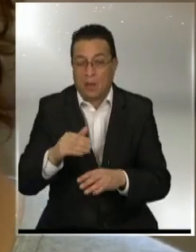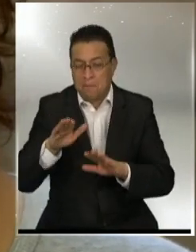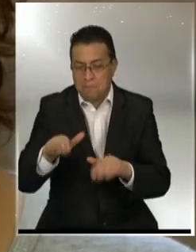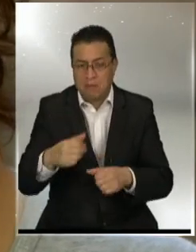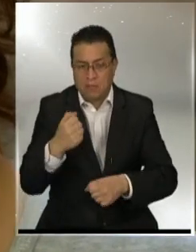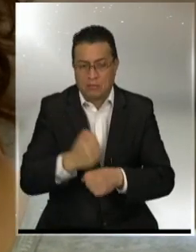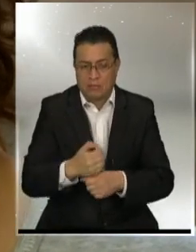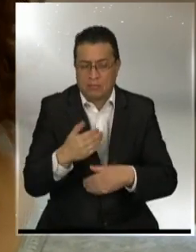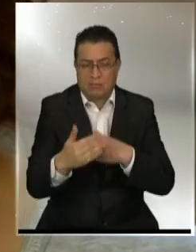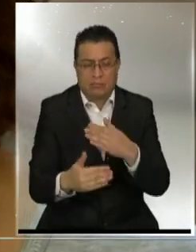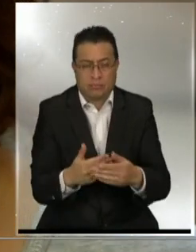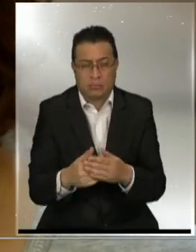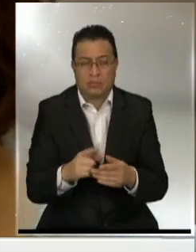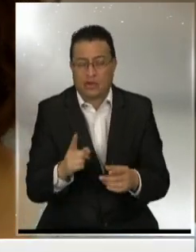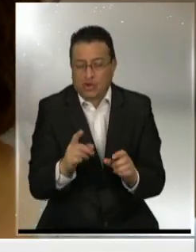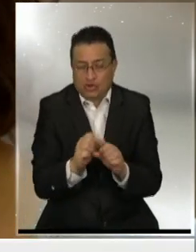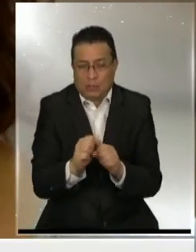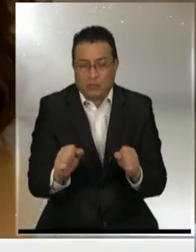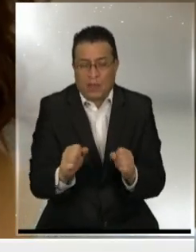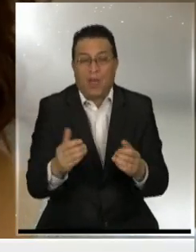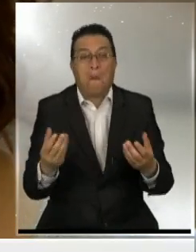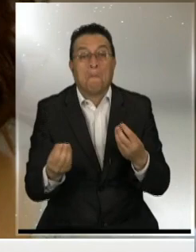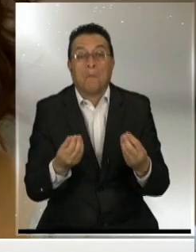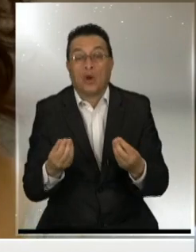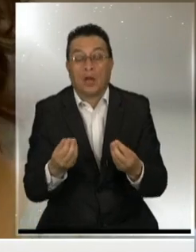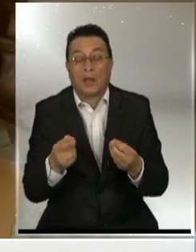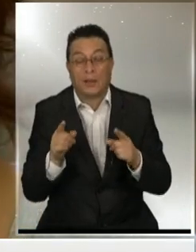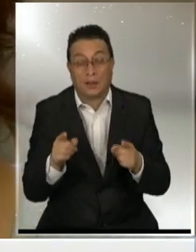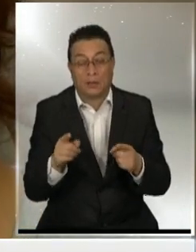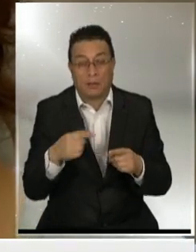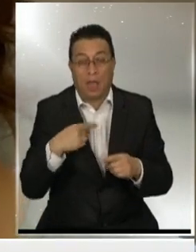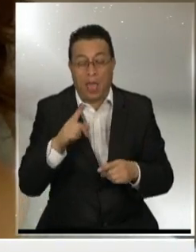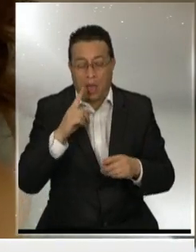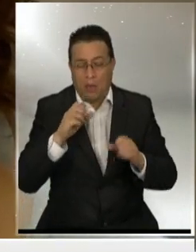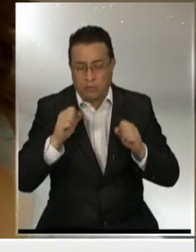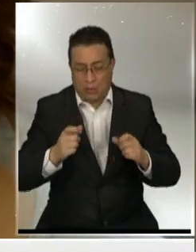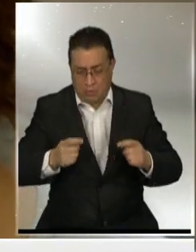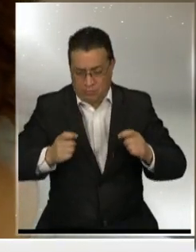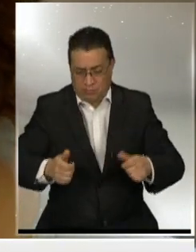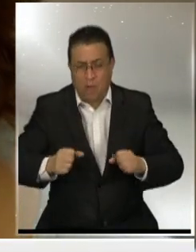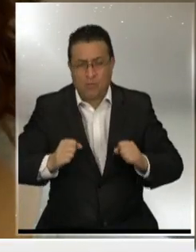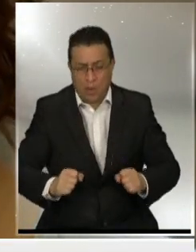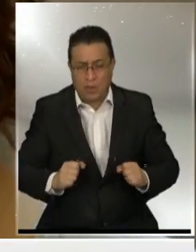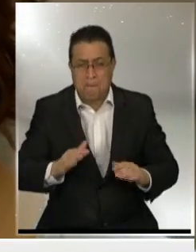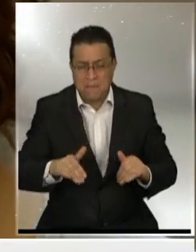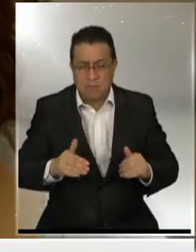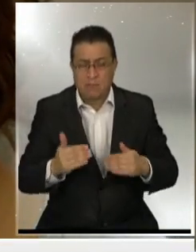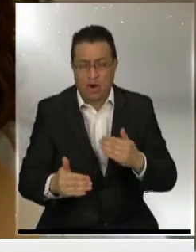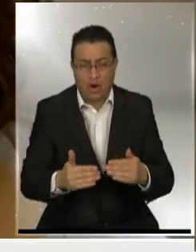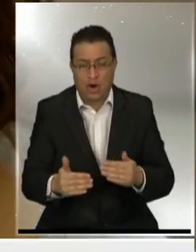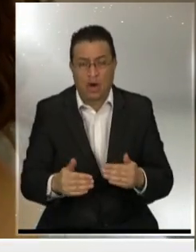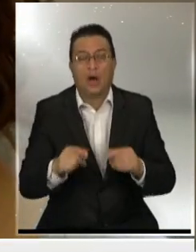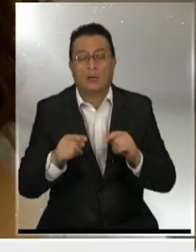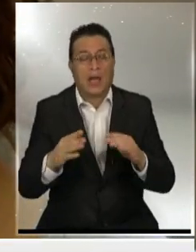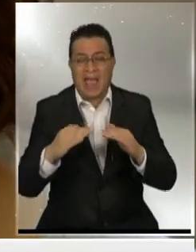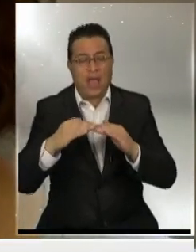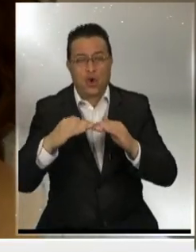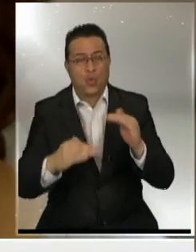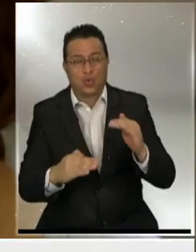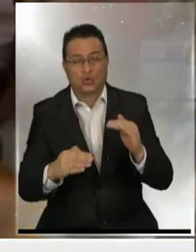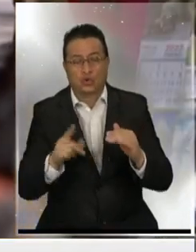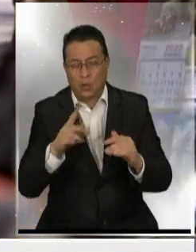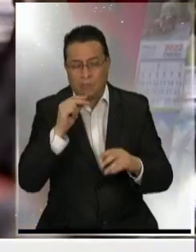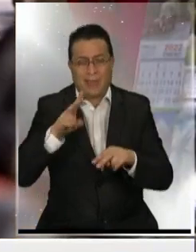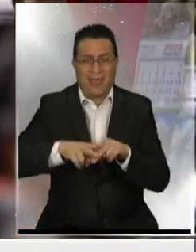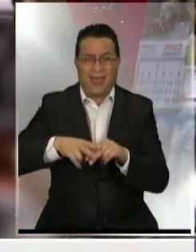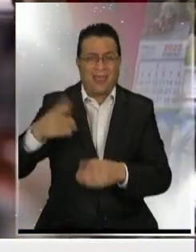desempeño, imposible, porque tenemos la misma capacidad. Entonces, no, eso es injusto, eso es como